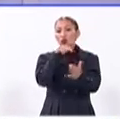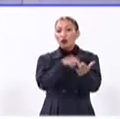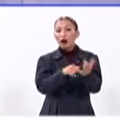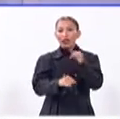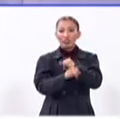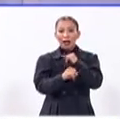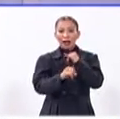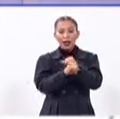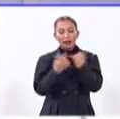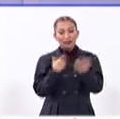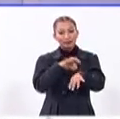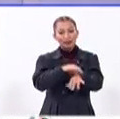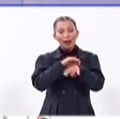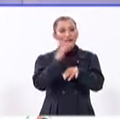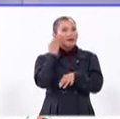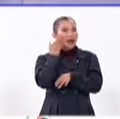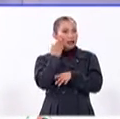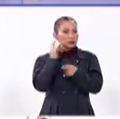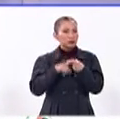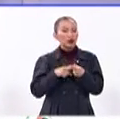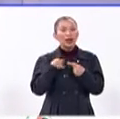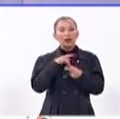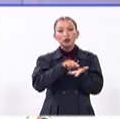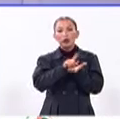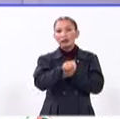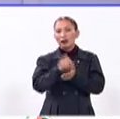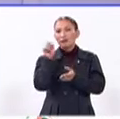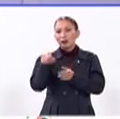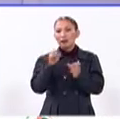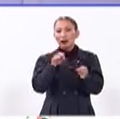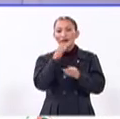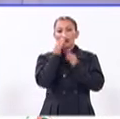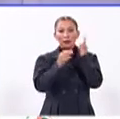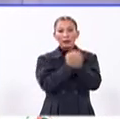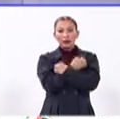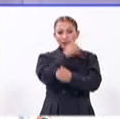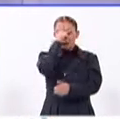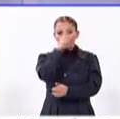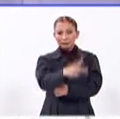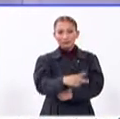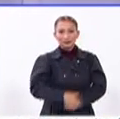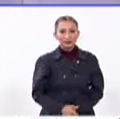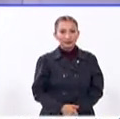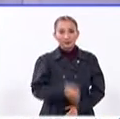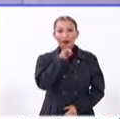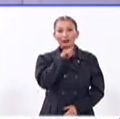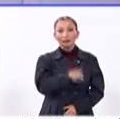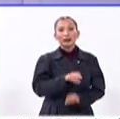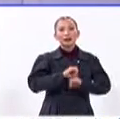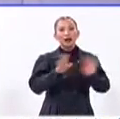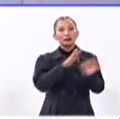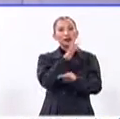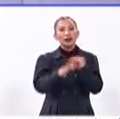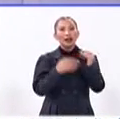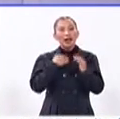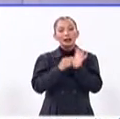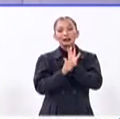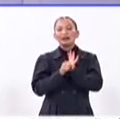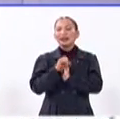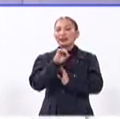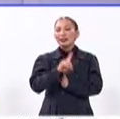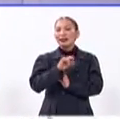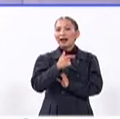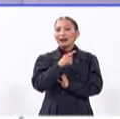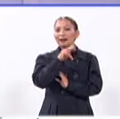plataformas también completamente en vivo de Facebook y de Twitter por parte de la Agencia Informativa de Educación de México y también por supuesto de toda la señal de